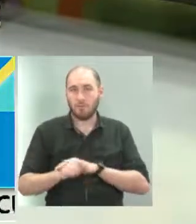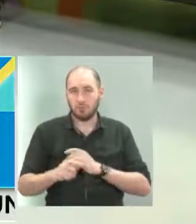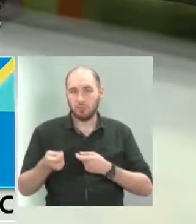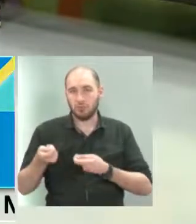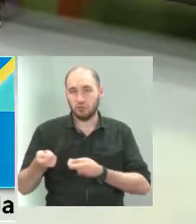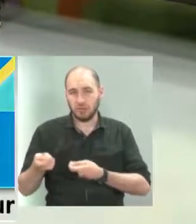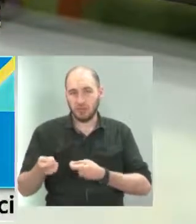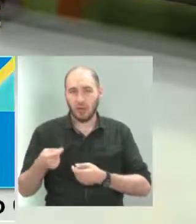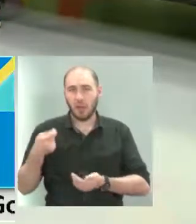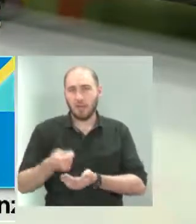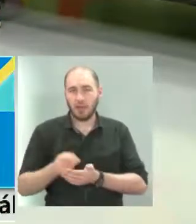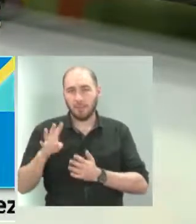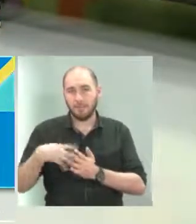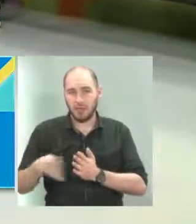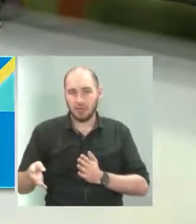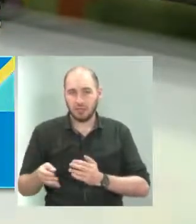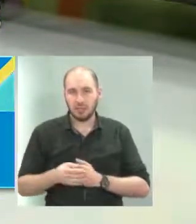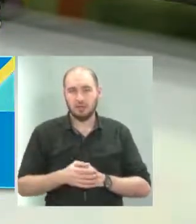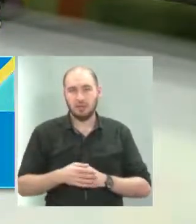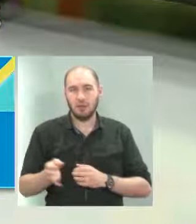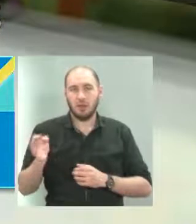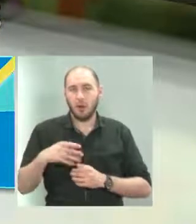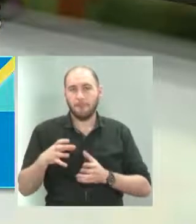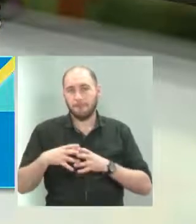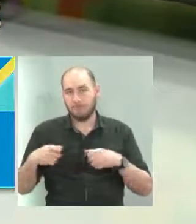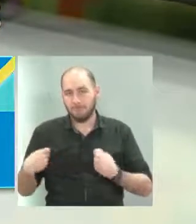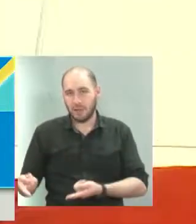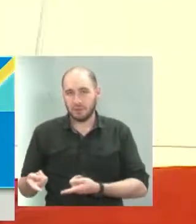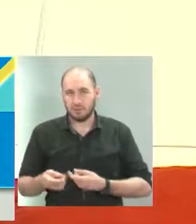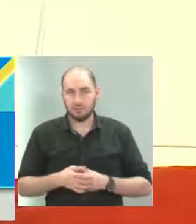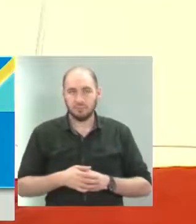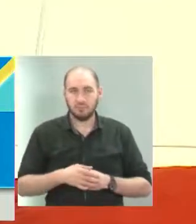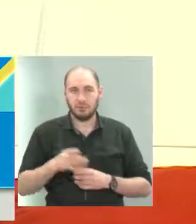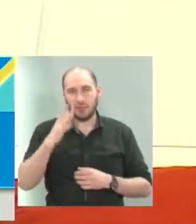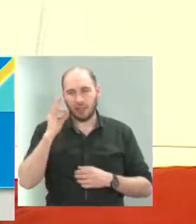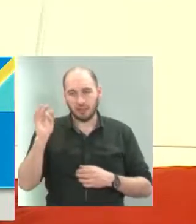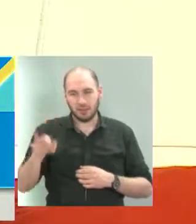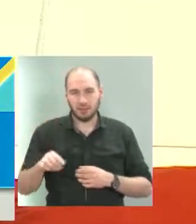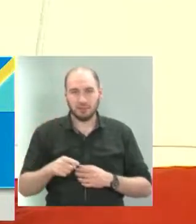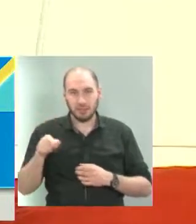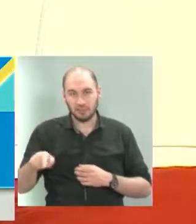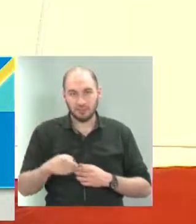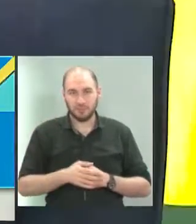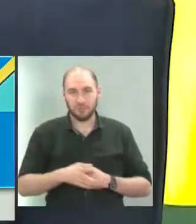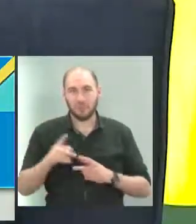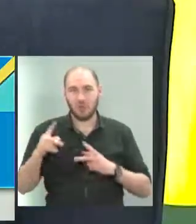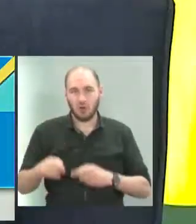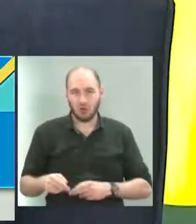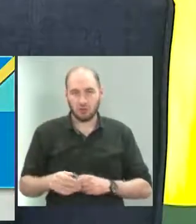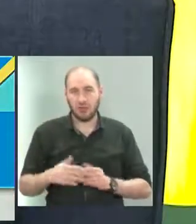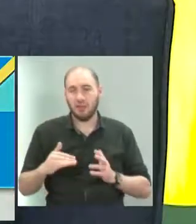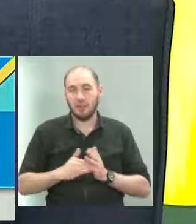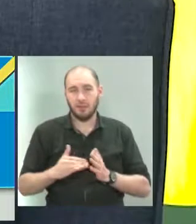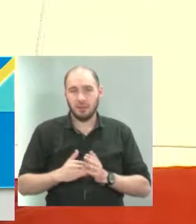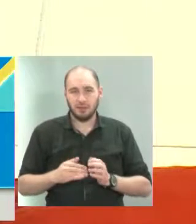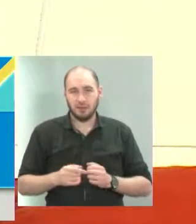un subsidio para pagar planilla o pelota, qué sé yo. No. Aunque sea eso, a reducirlo clubes, de acuerdo